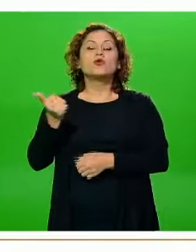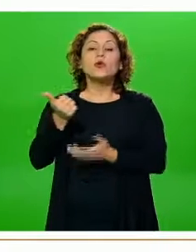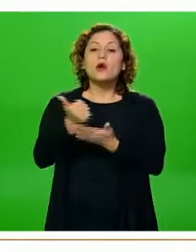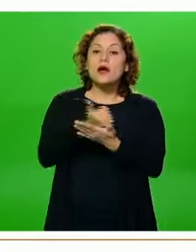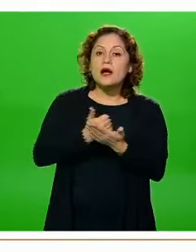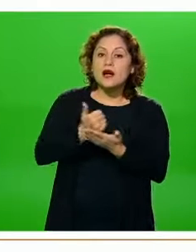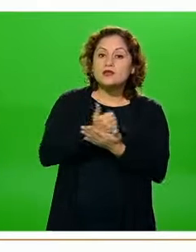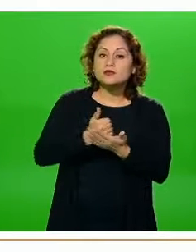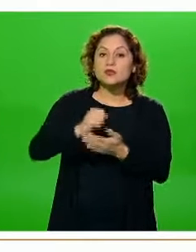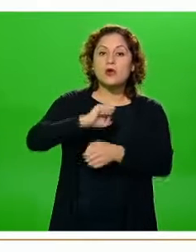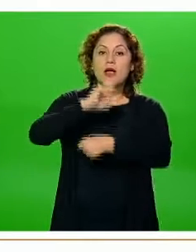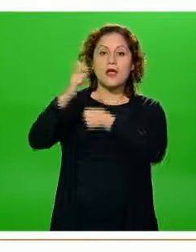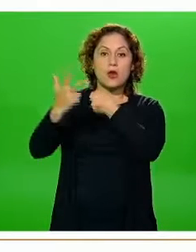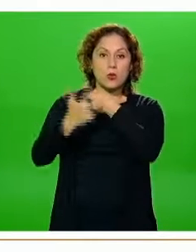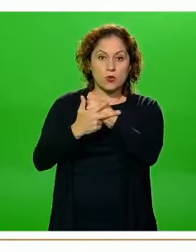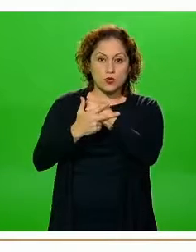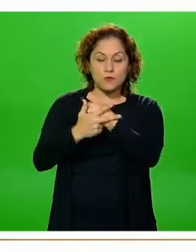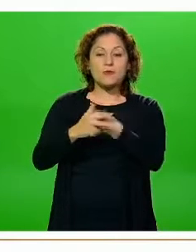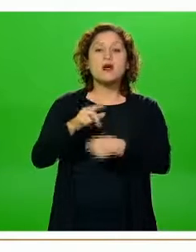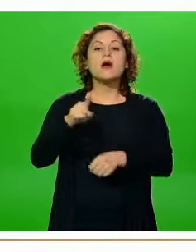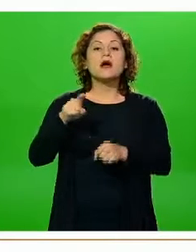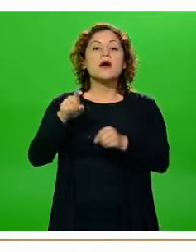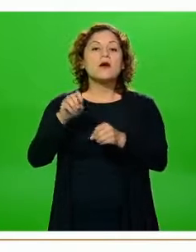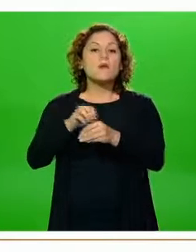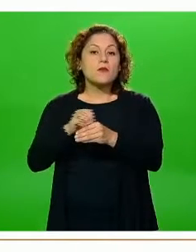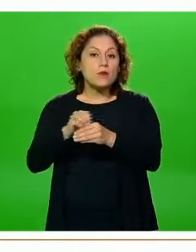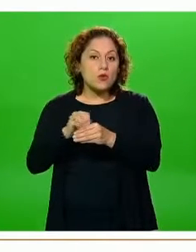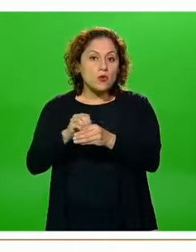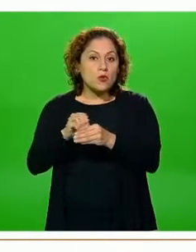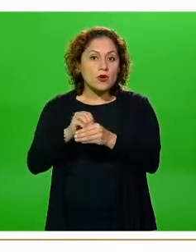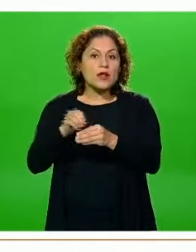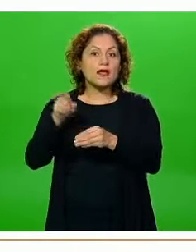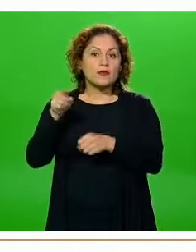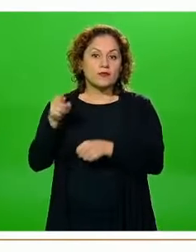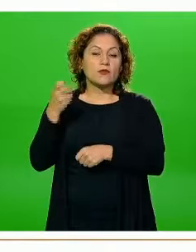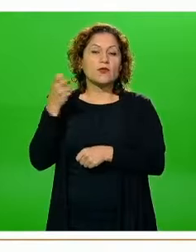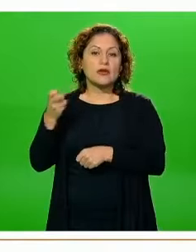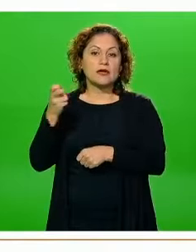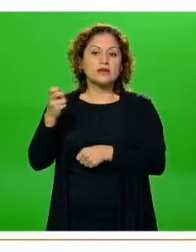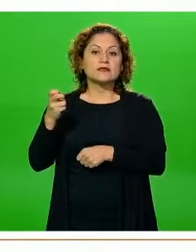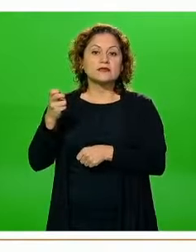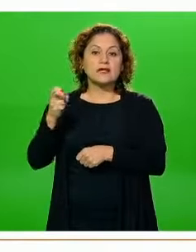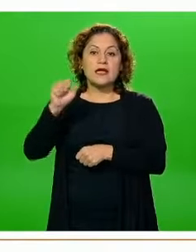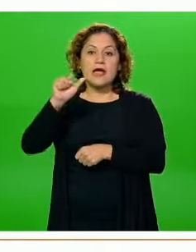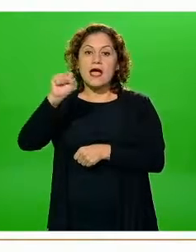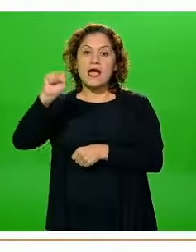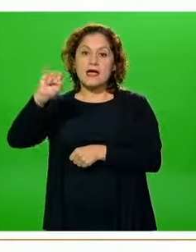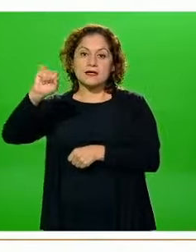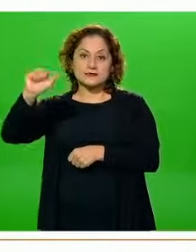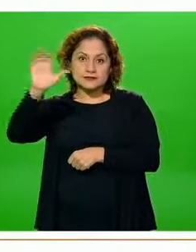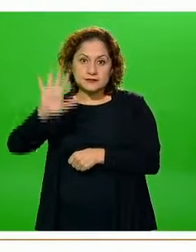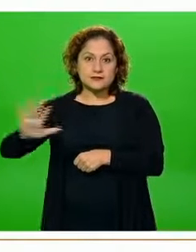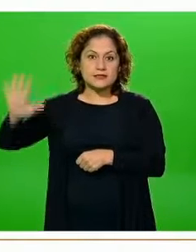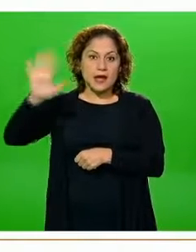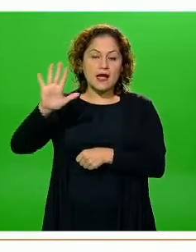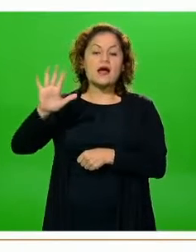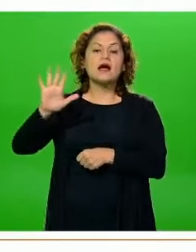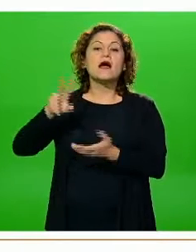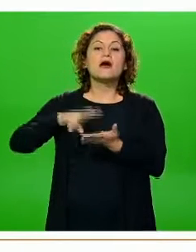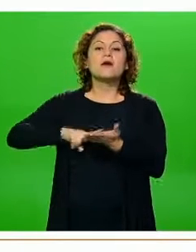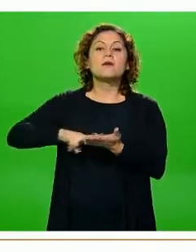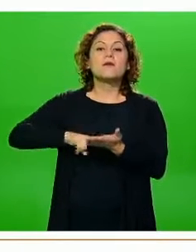tenemos Europa; en color morado, que es la tercera barra, tenemos Asia Sudoriental; en color